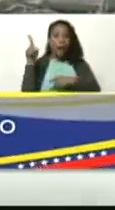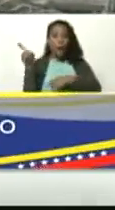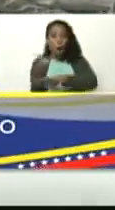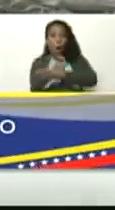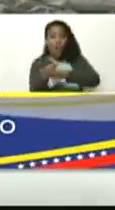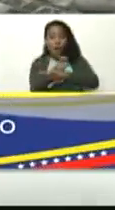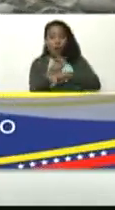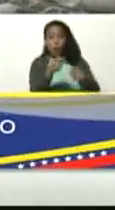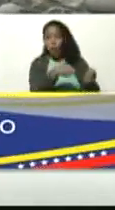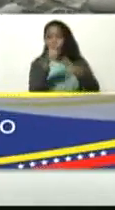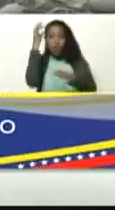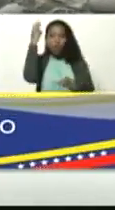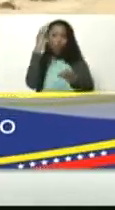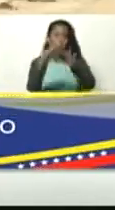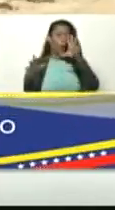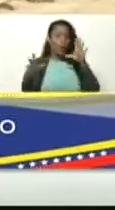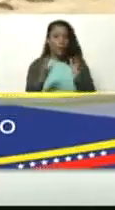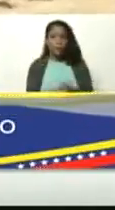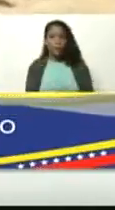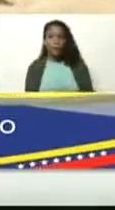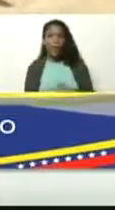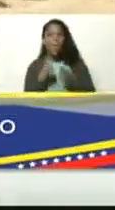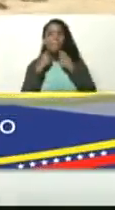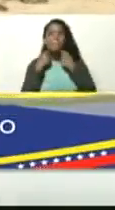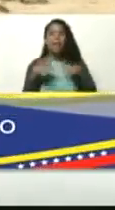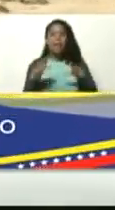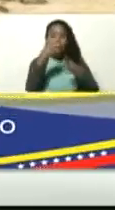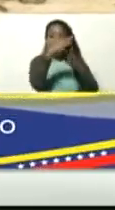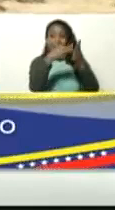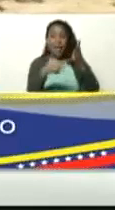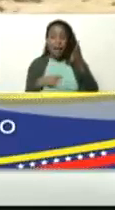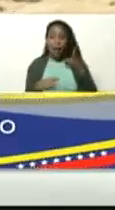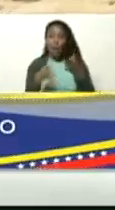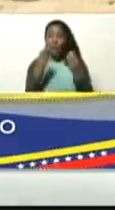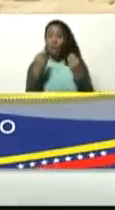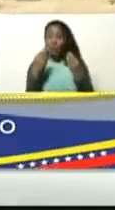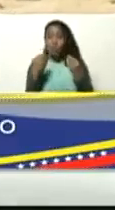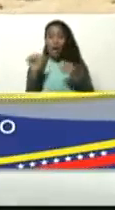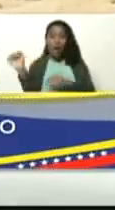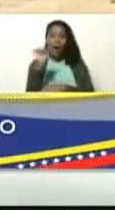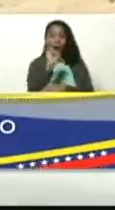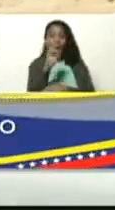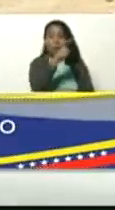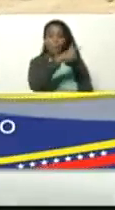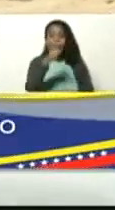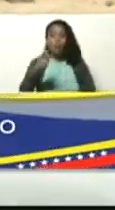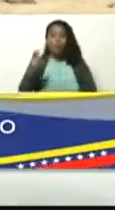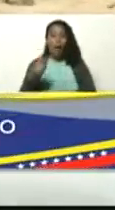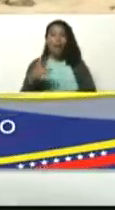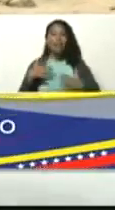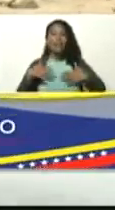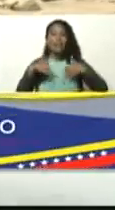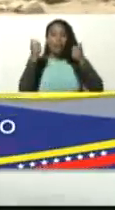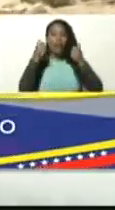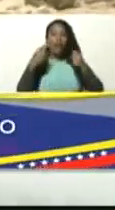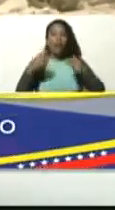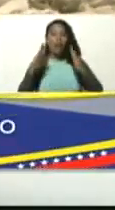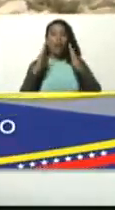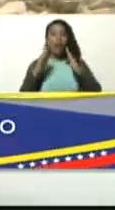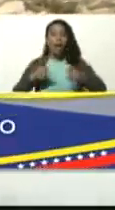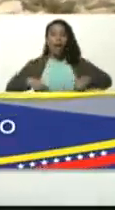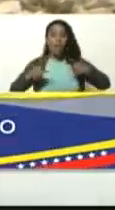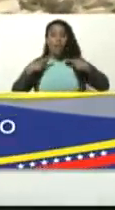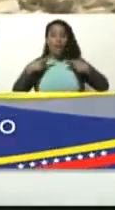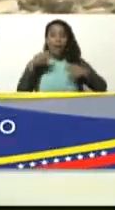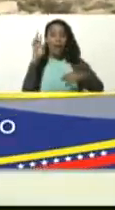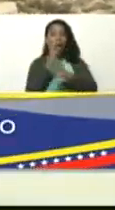afortunadamente. Bueno, pérdidas materiales, vehículos, gente que salvó su vida. En las redes